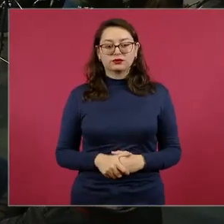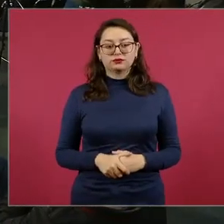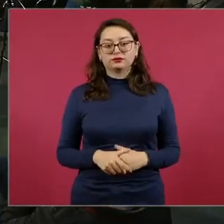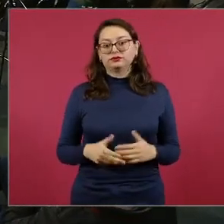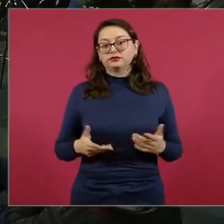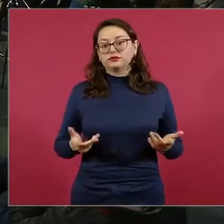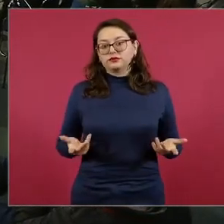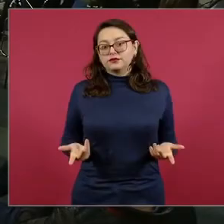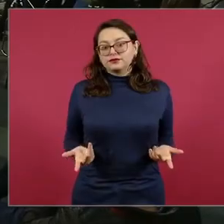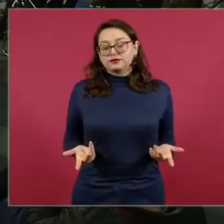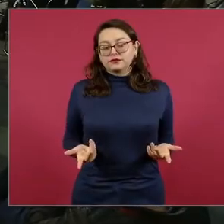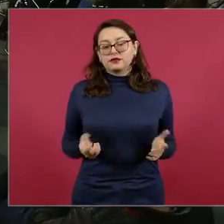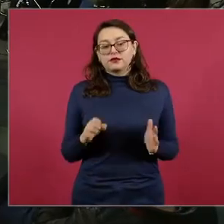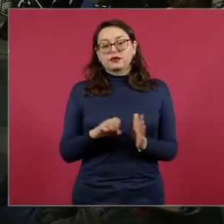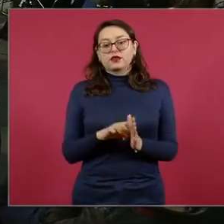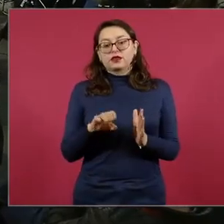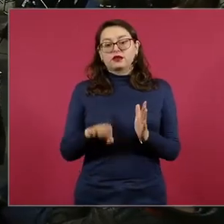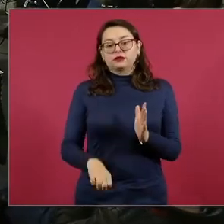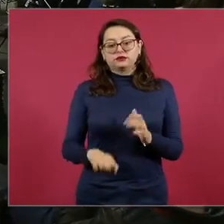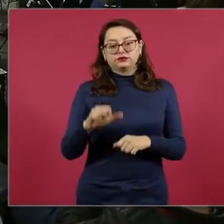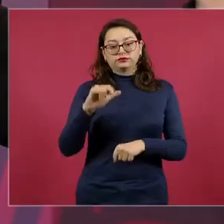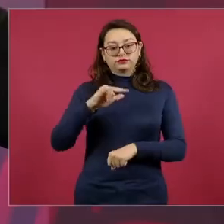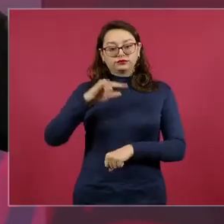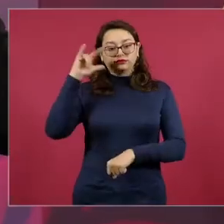aeropuerto como el de